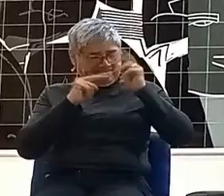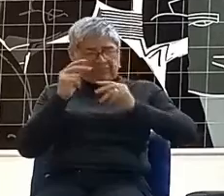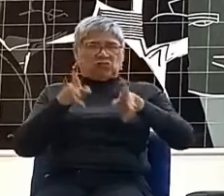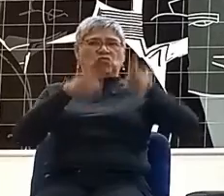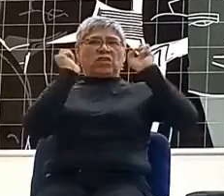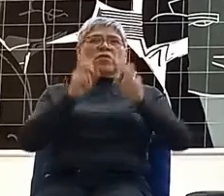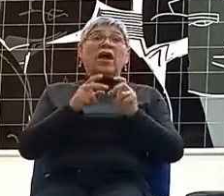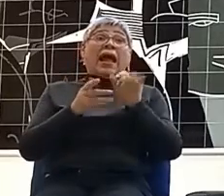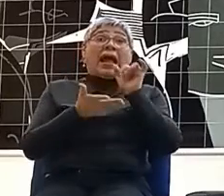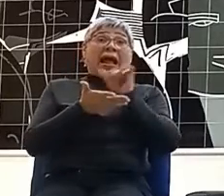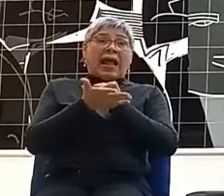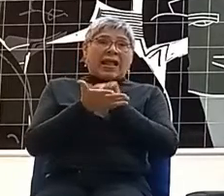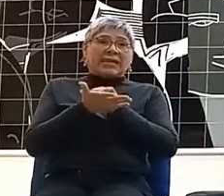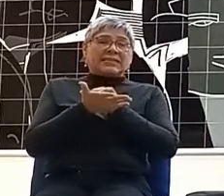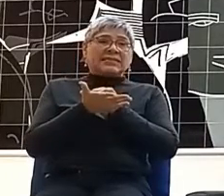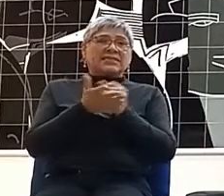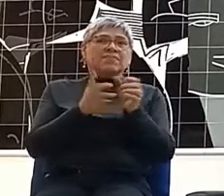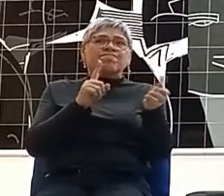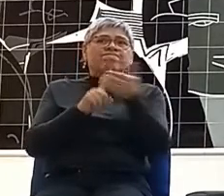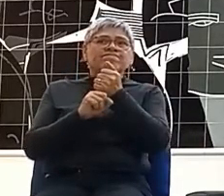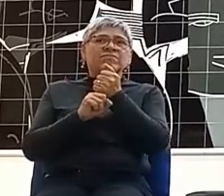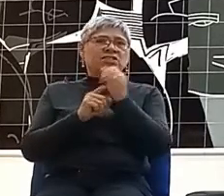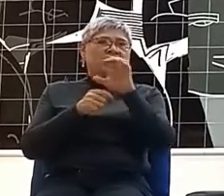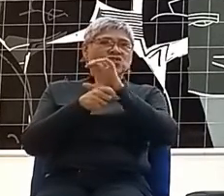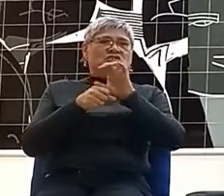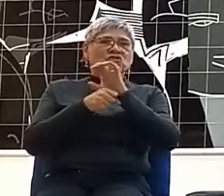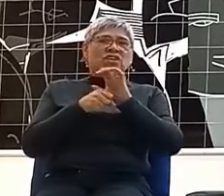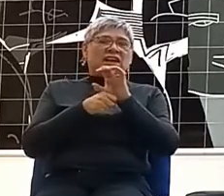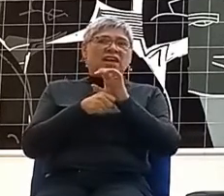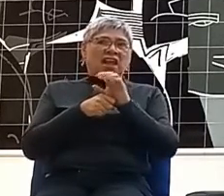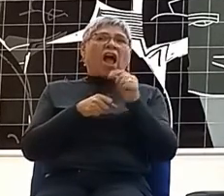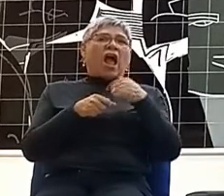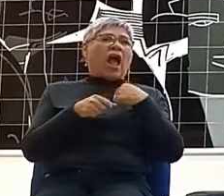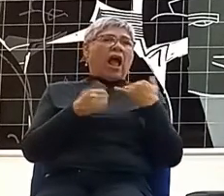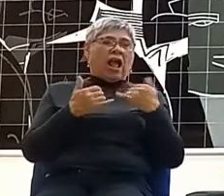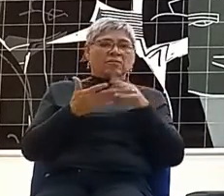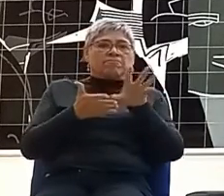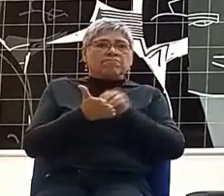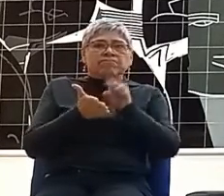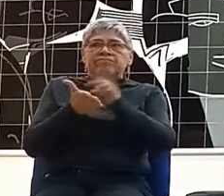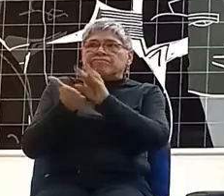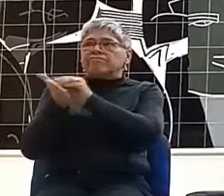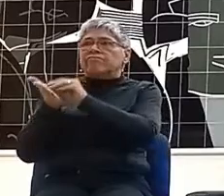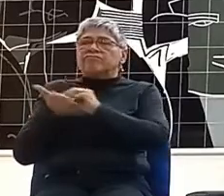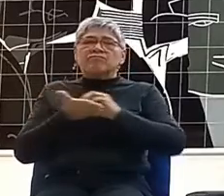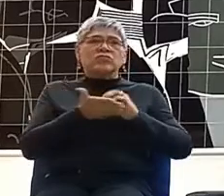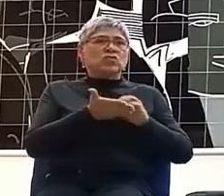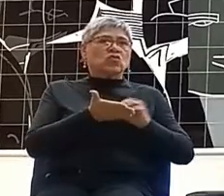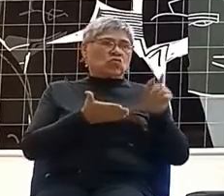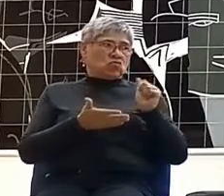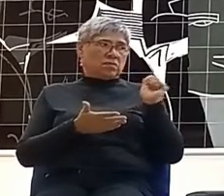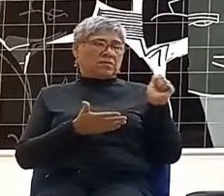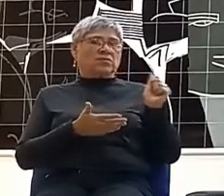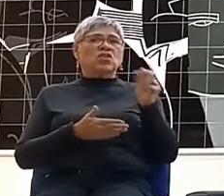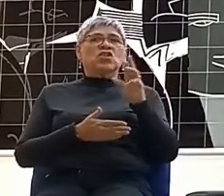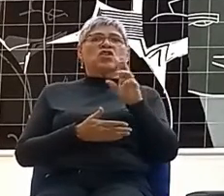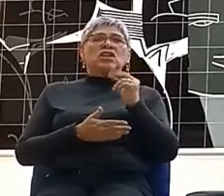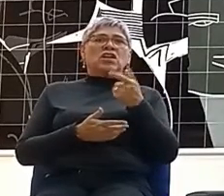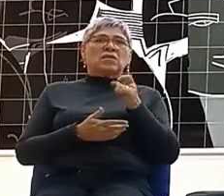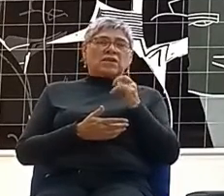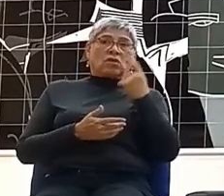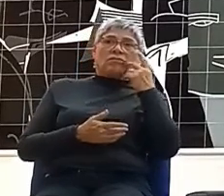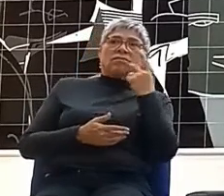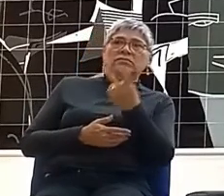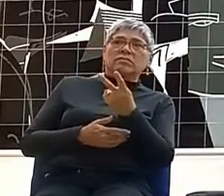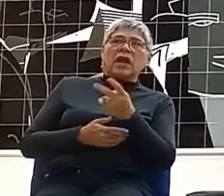para encontrar la ciudad, creo que empezamos a hacer un registro que a usted mismo Rigoberto Gil luego le va a